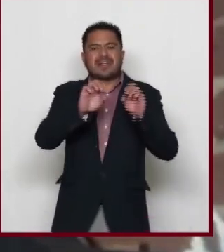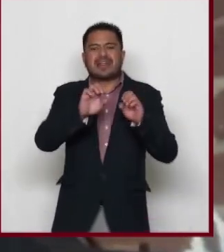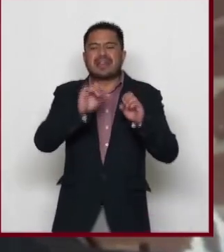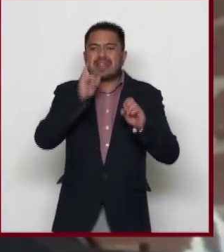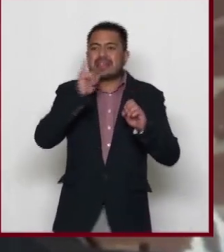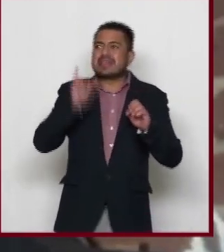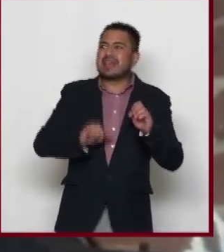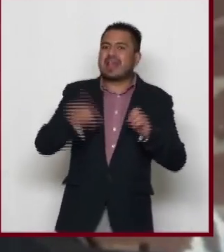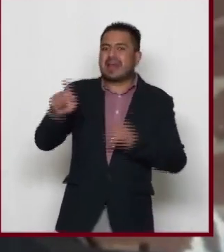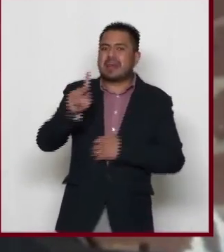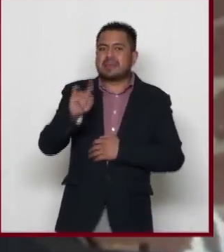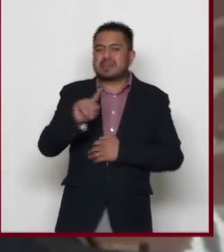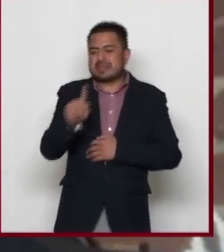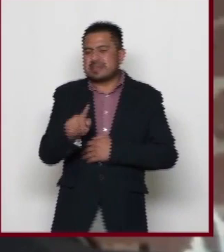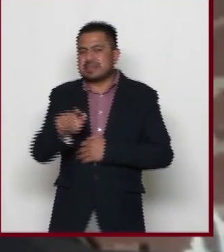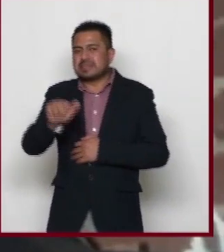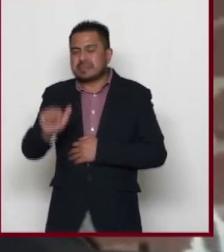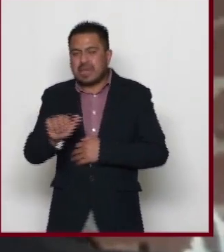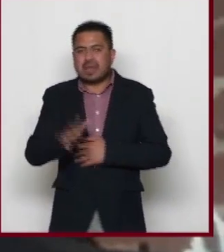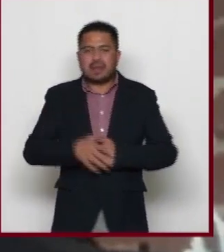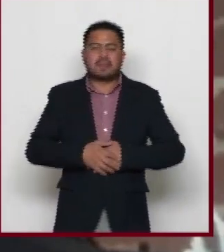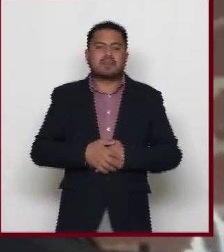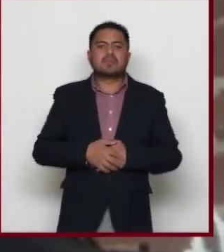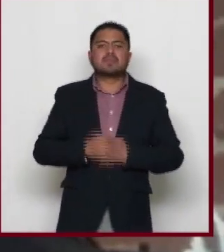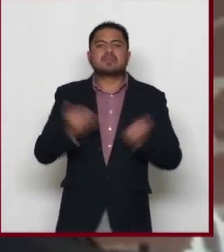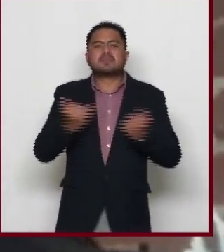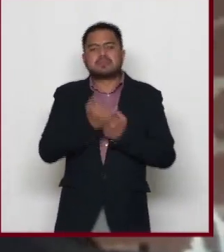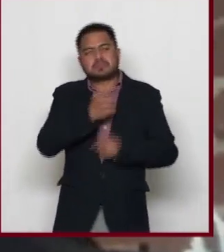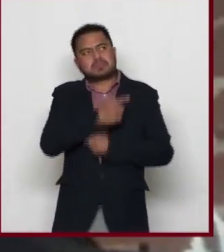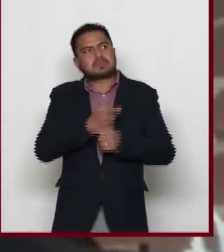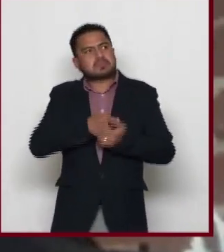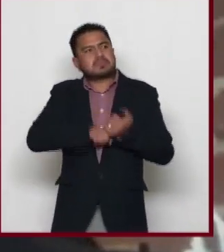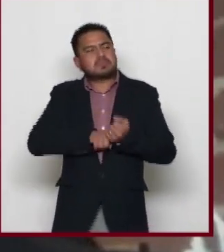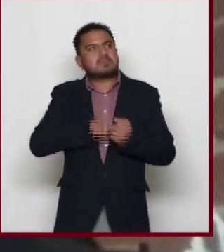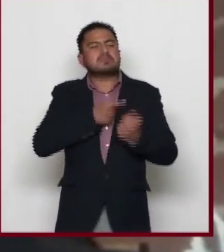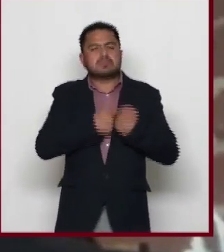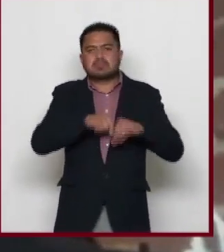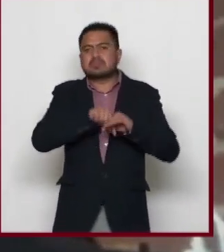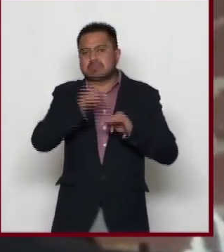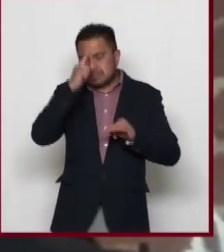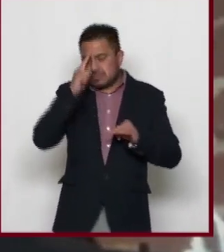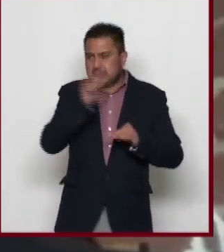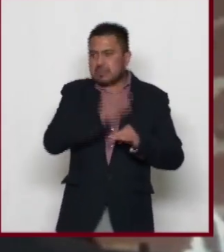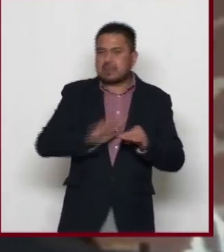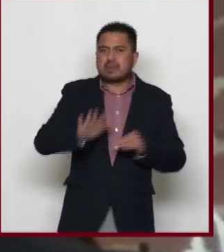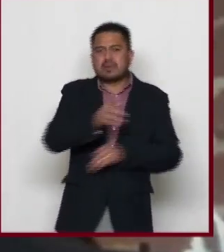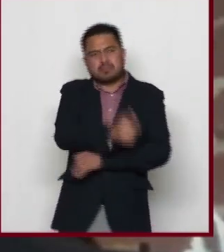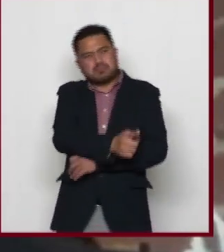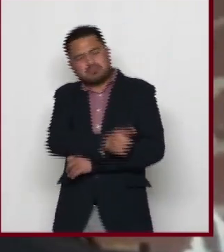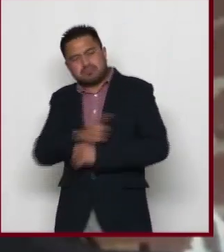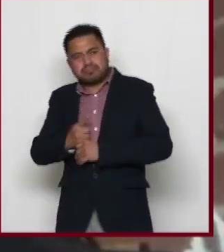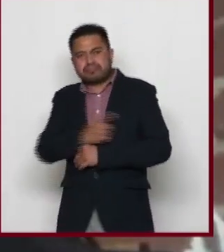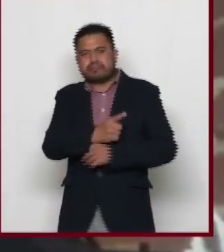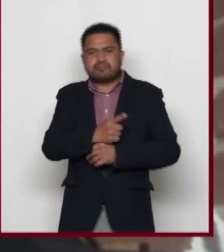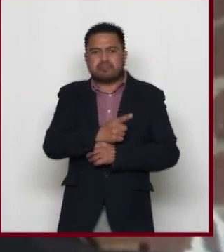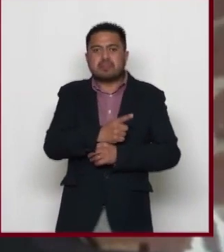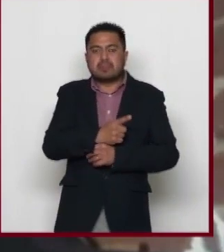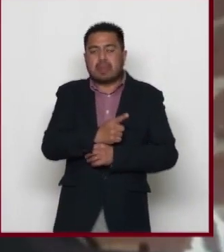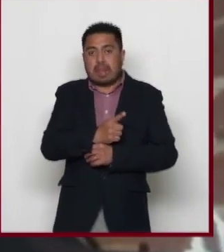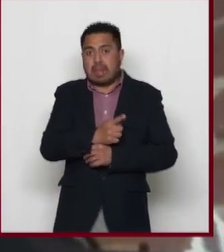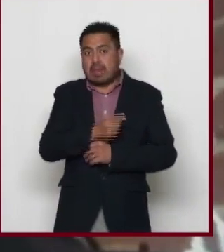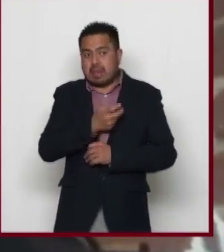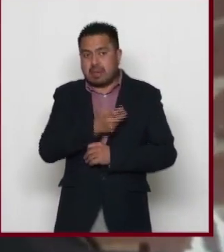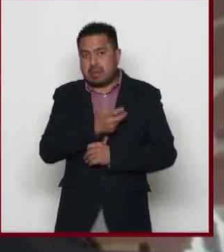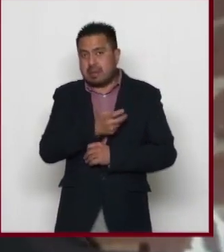libre, es famoso por eso, por la torre de Pisa y la caída libre. el tiro parabólico, que es muy